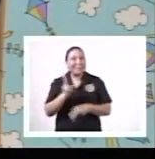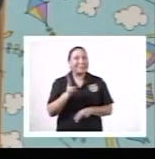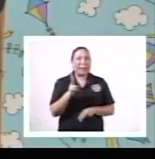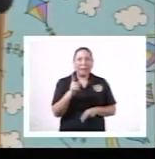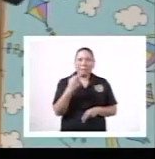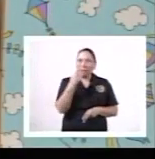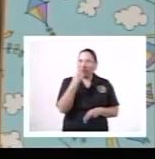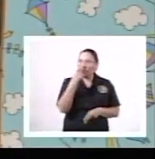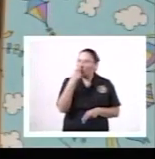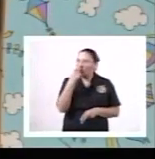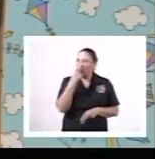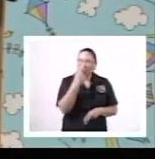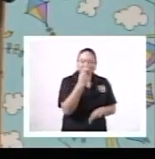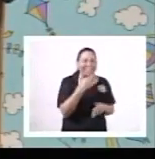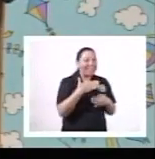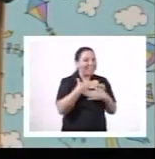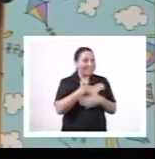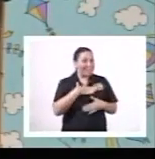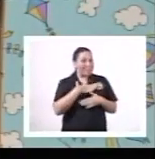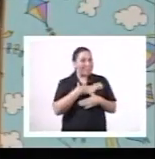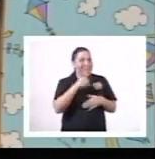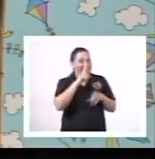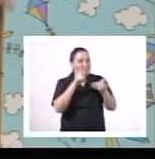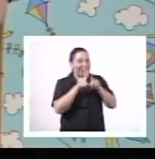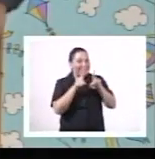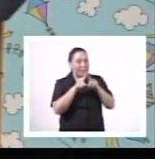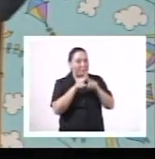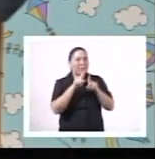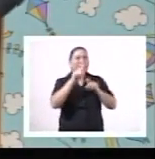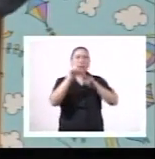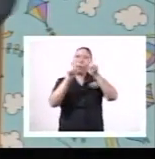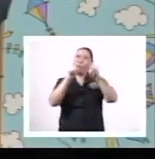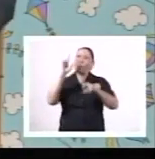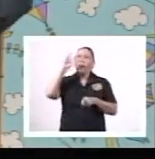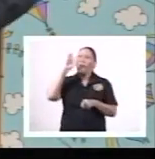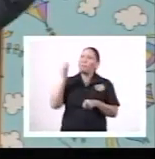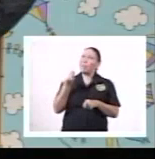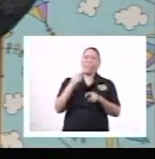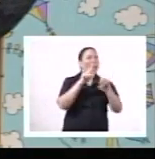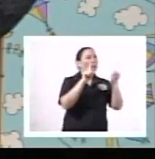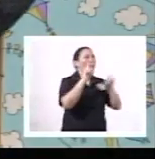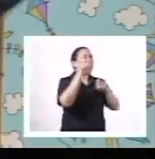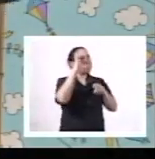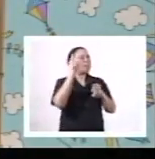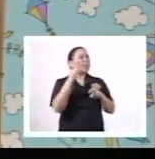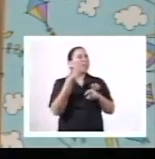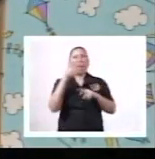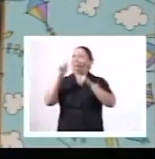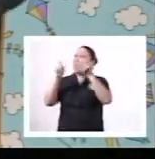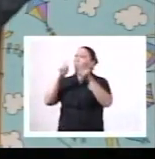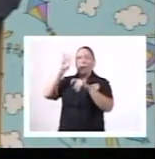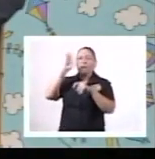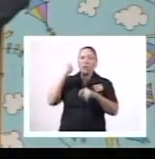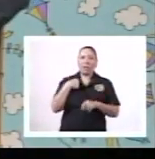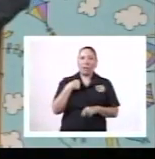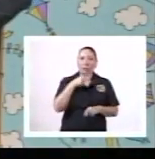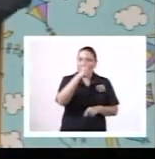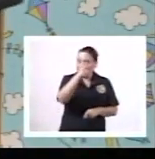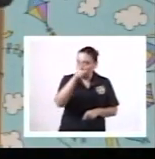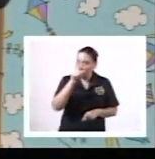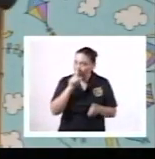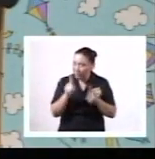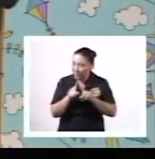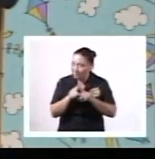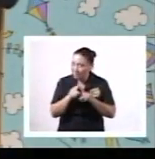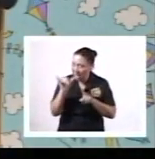y disfrutando de todo lo que veía y preguntando, ¿por qué? ¿Por qué? ¿Por qué? Yo no sé si ustedes son así